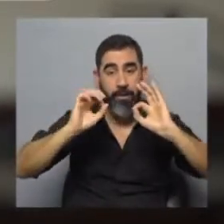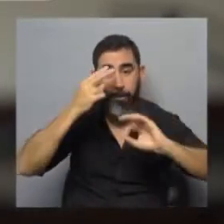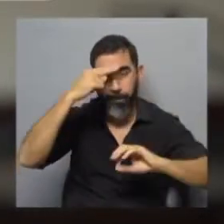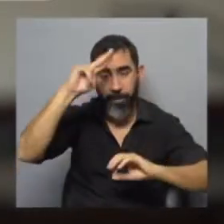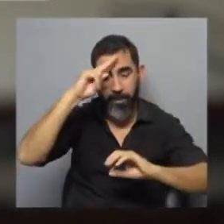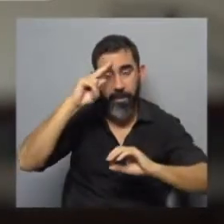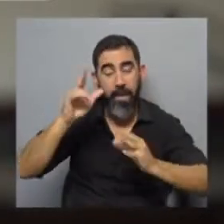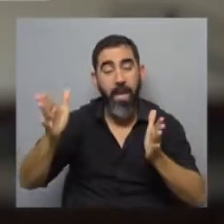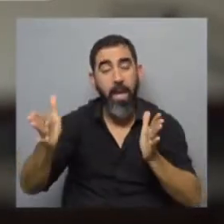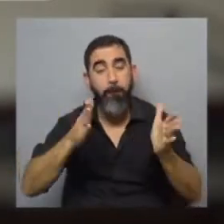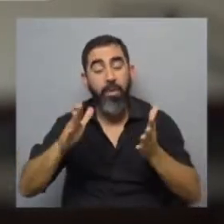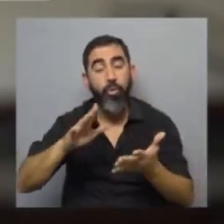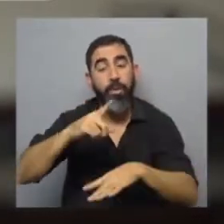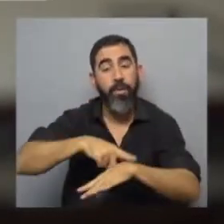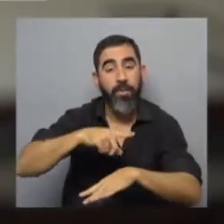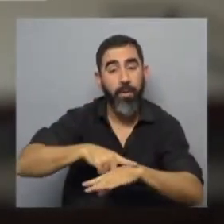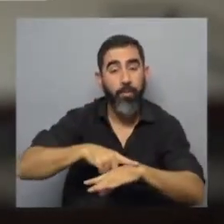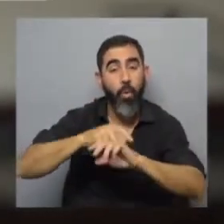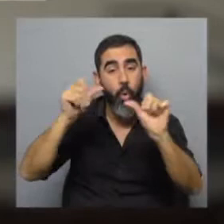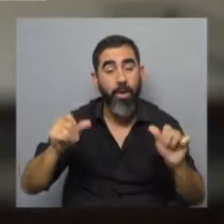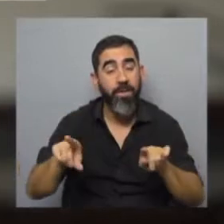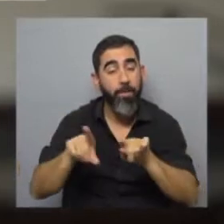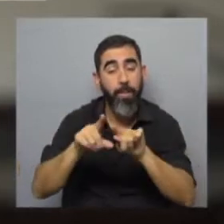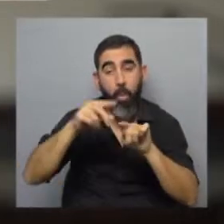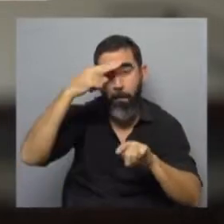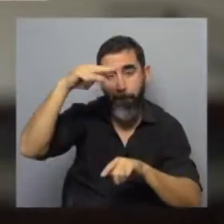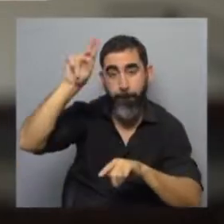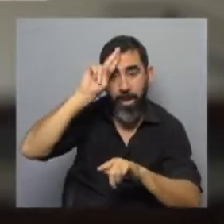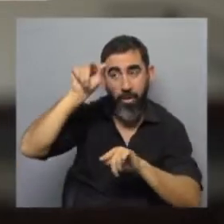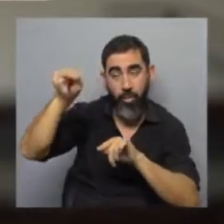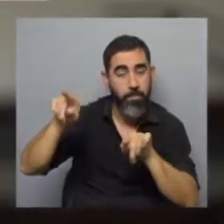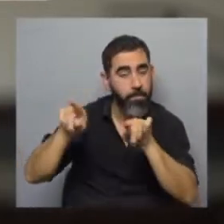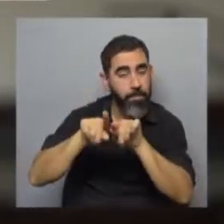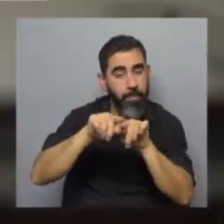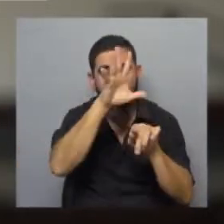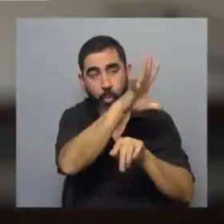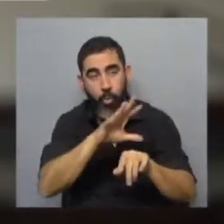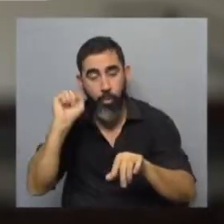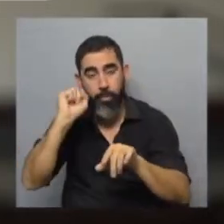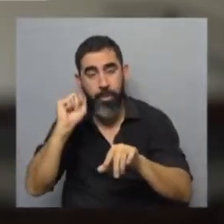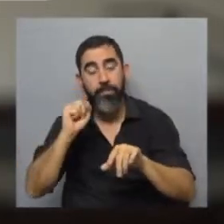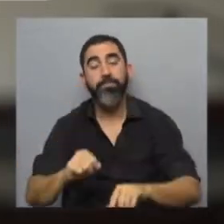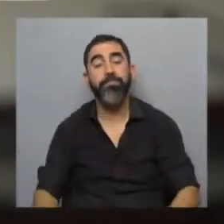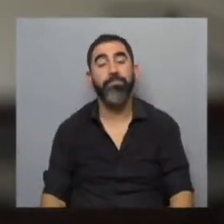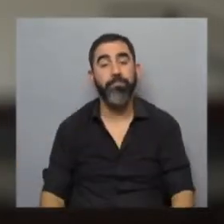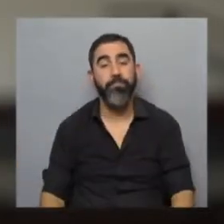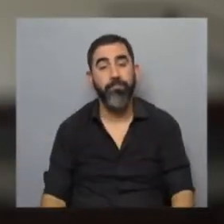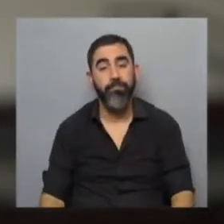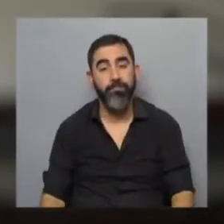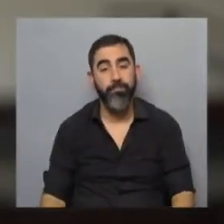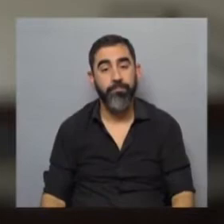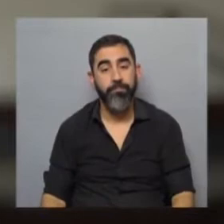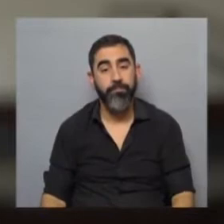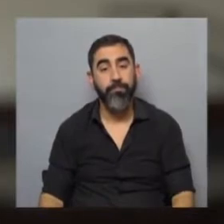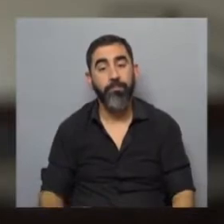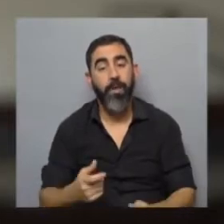un show realizado por el Planetario de Cancún, estado Quintana Roo, en México,